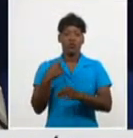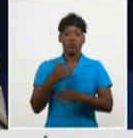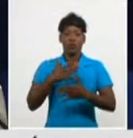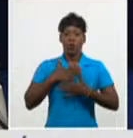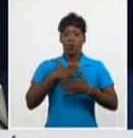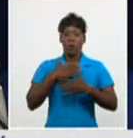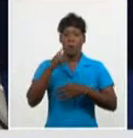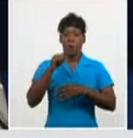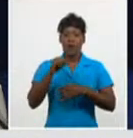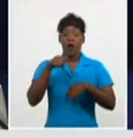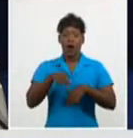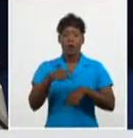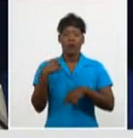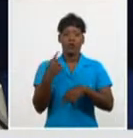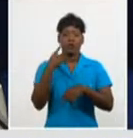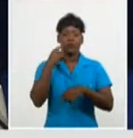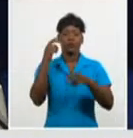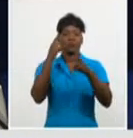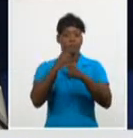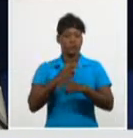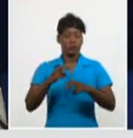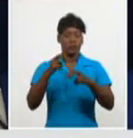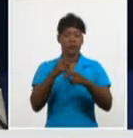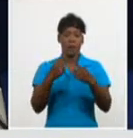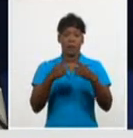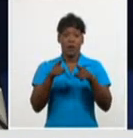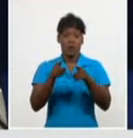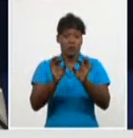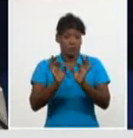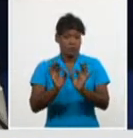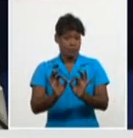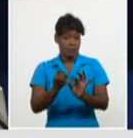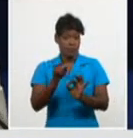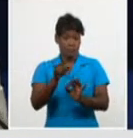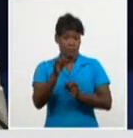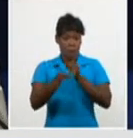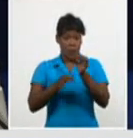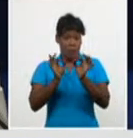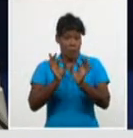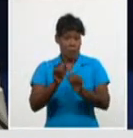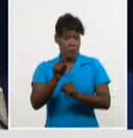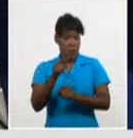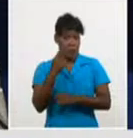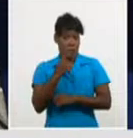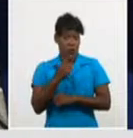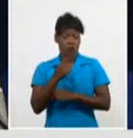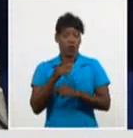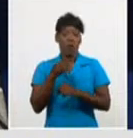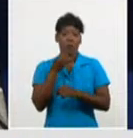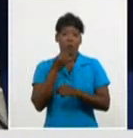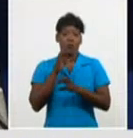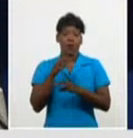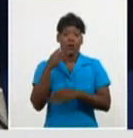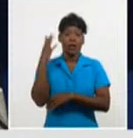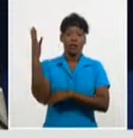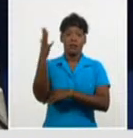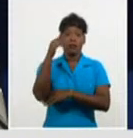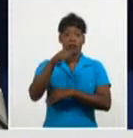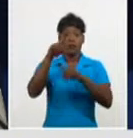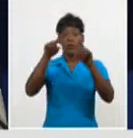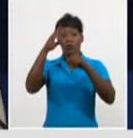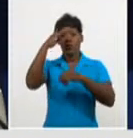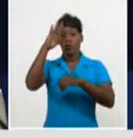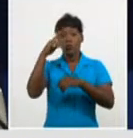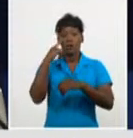hecho. Si es así, reitero, también tenemos una posición favorable porque el clima de Cuba es más bien húmedo y